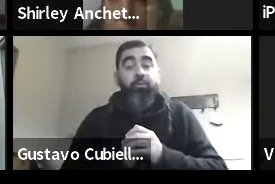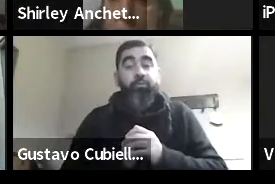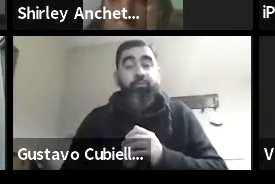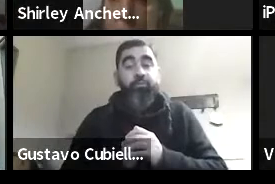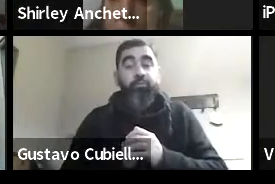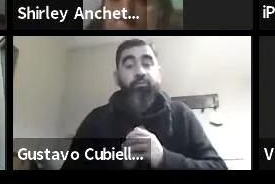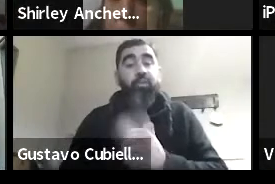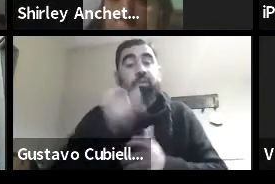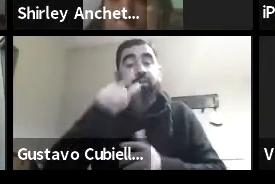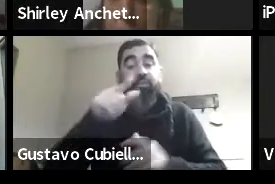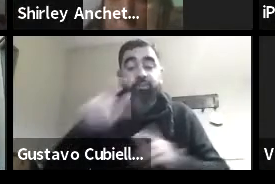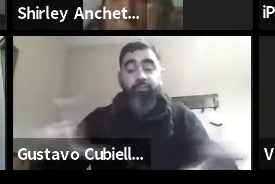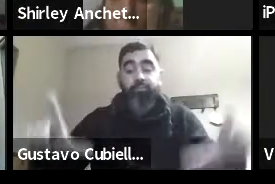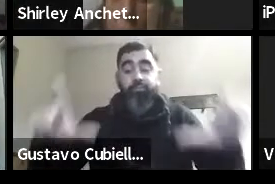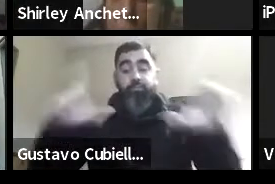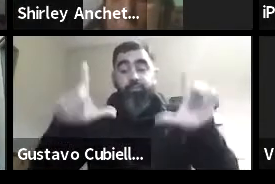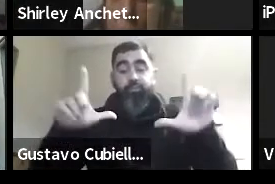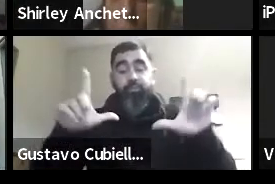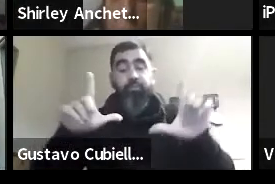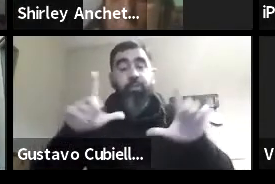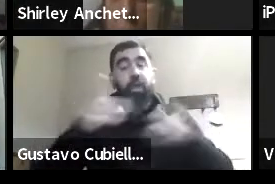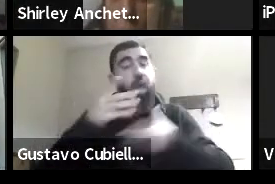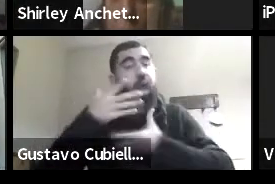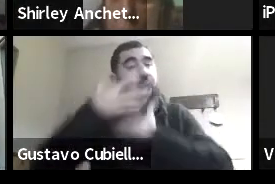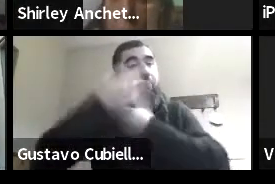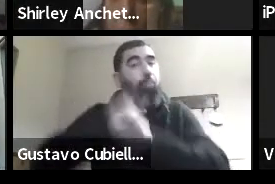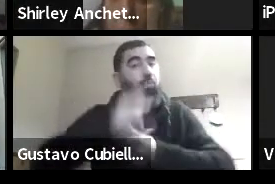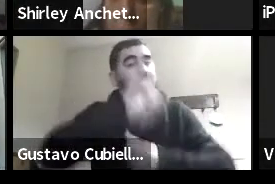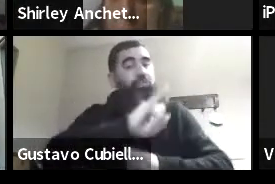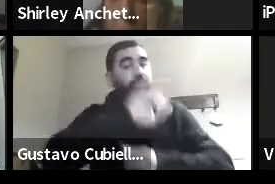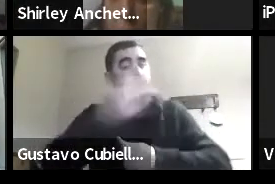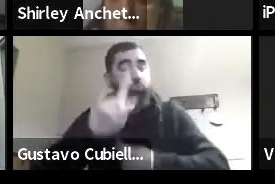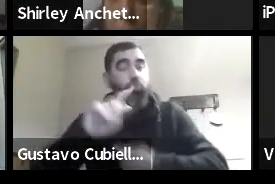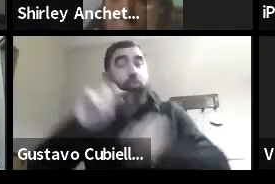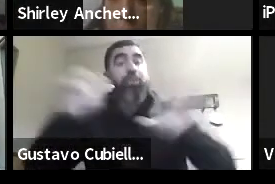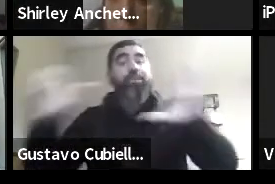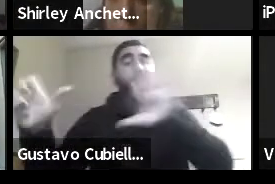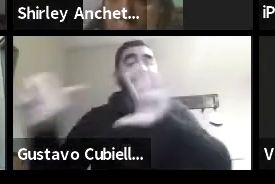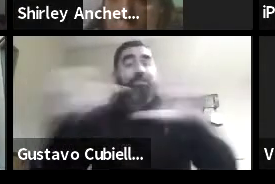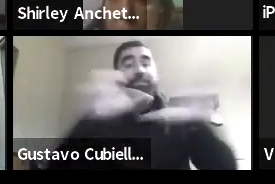esta figura ha resultado un apoyo para su desempeño, un